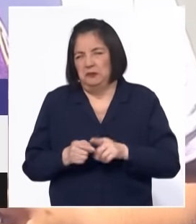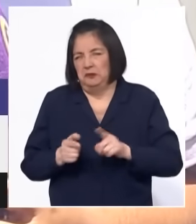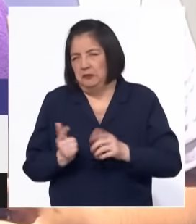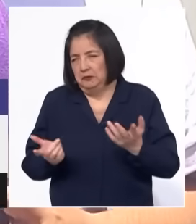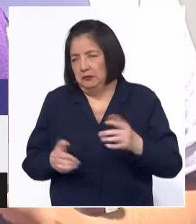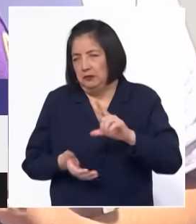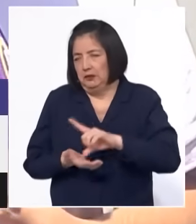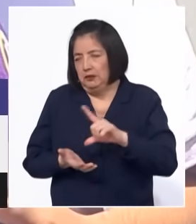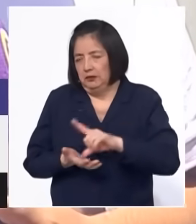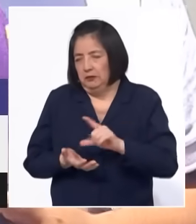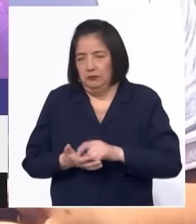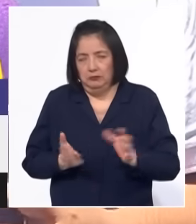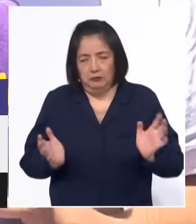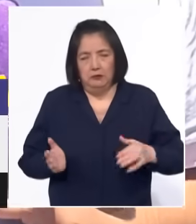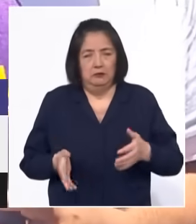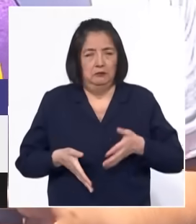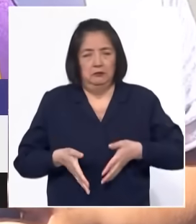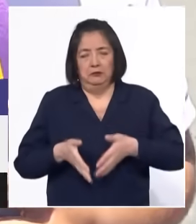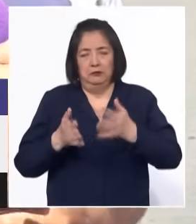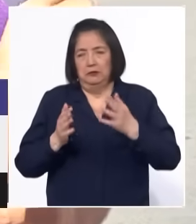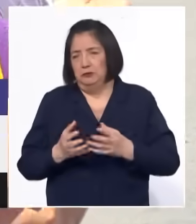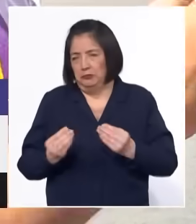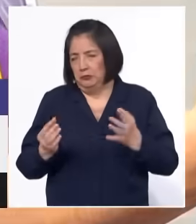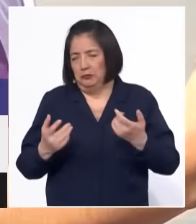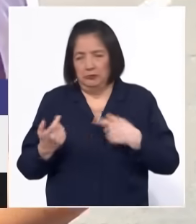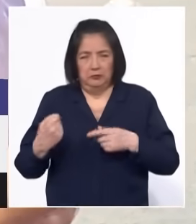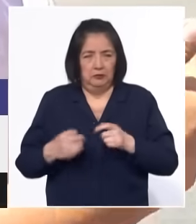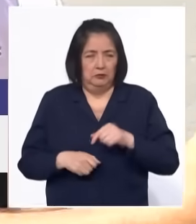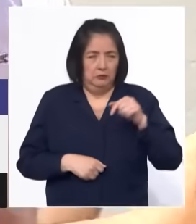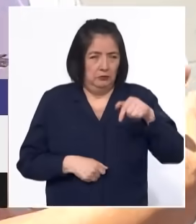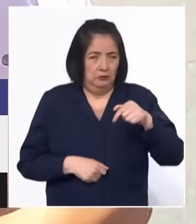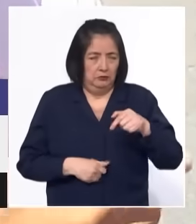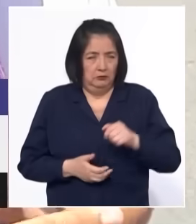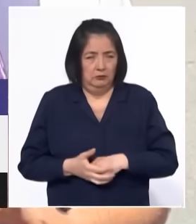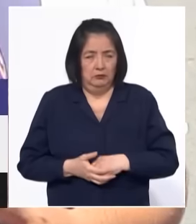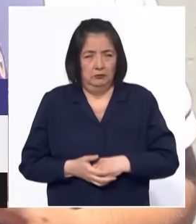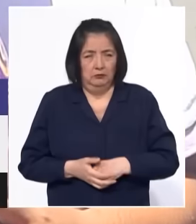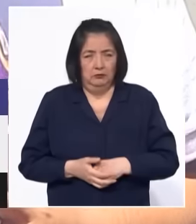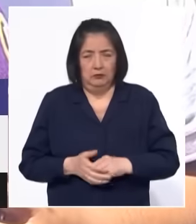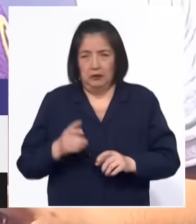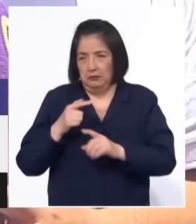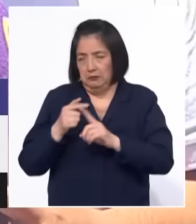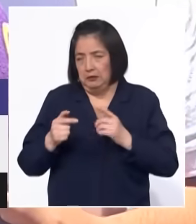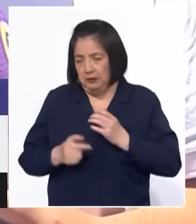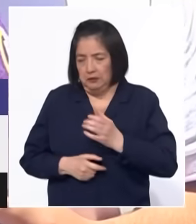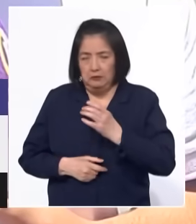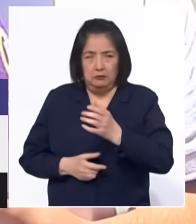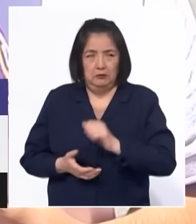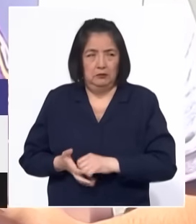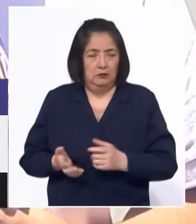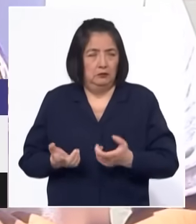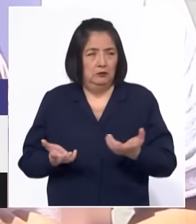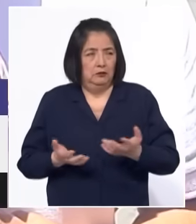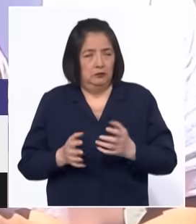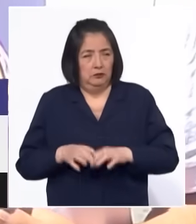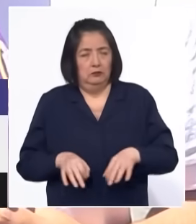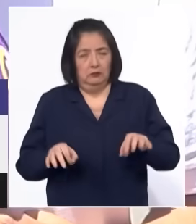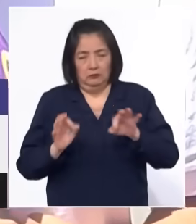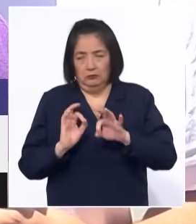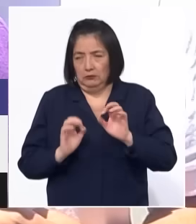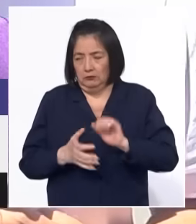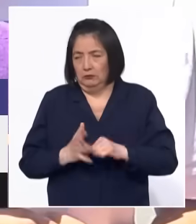Lima, una zona muy comercial, muy transitada, y aquí nada más, a media cuadra, la presencia de